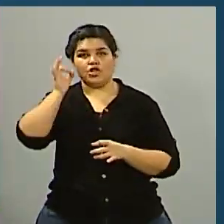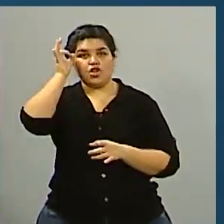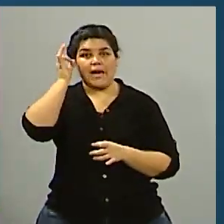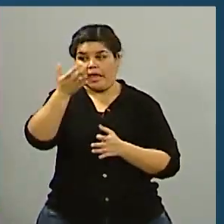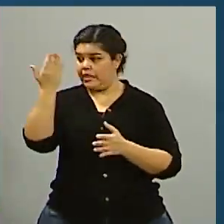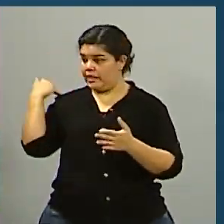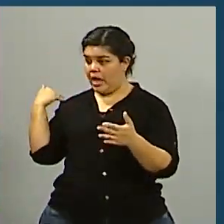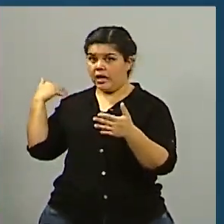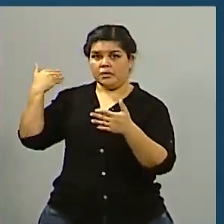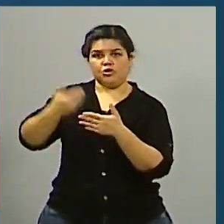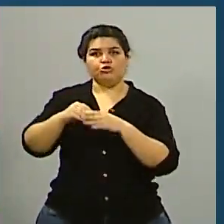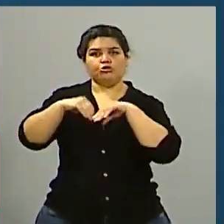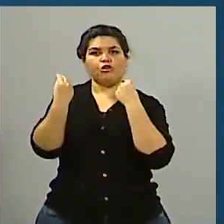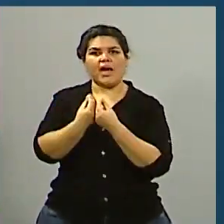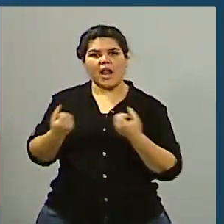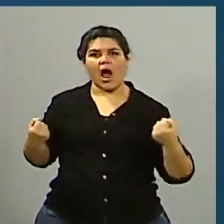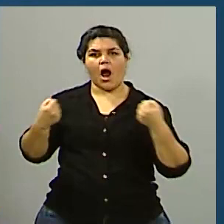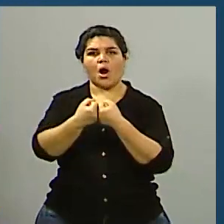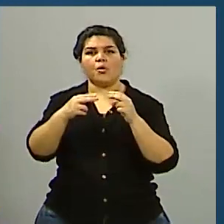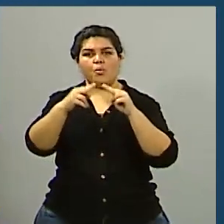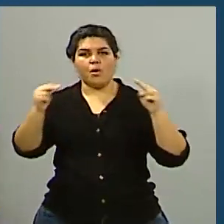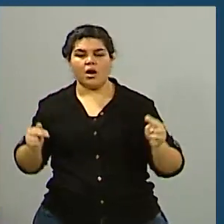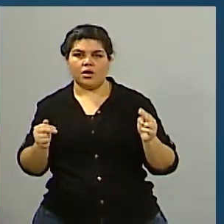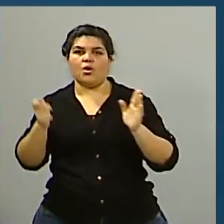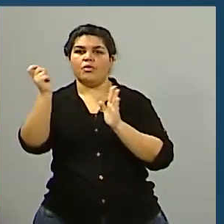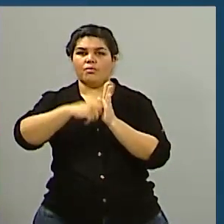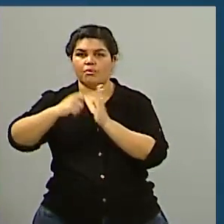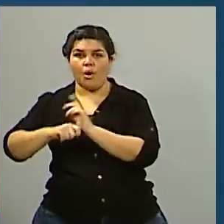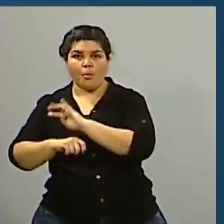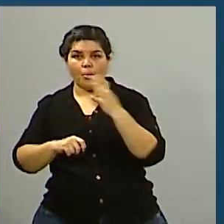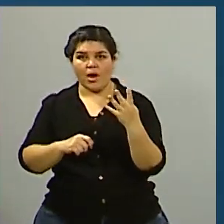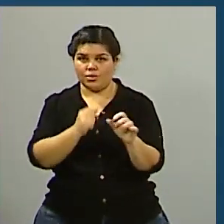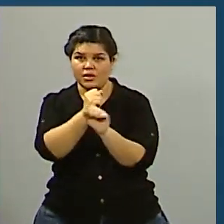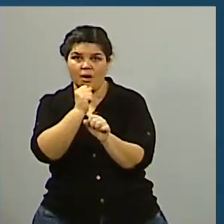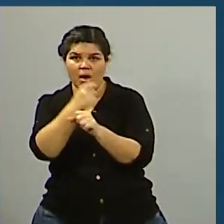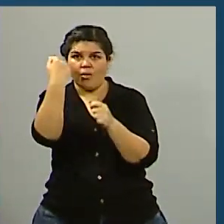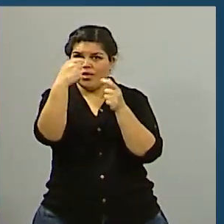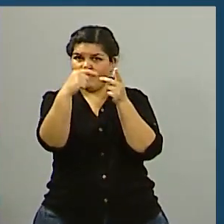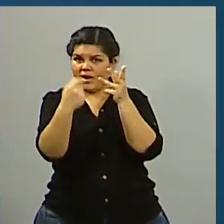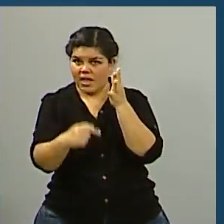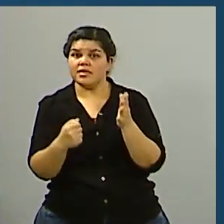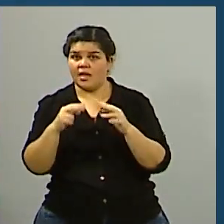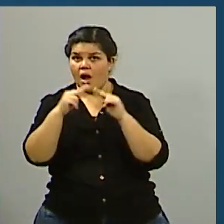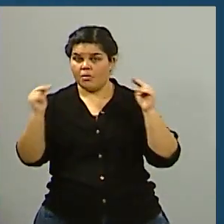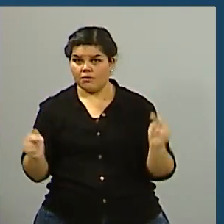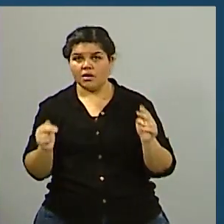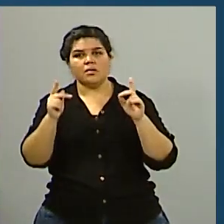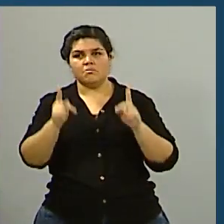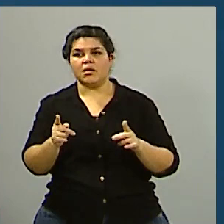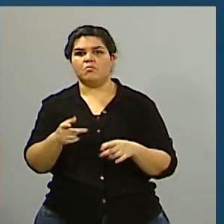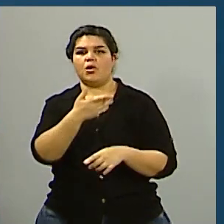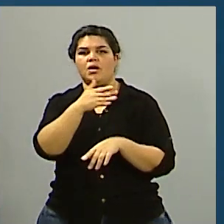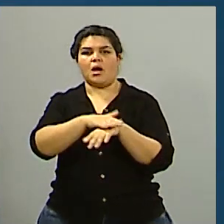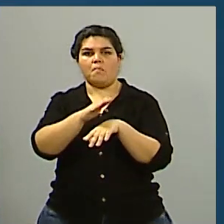de trabajo. Hemos acercado siempre a las autoridades nacionales, muchas veces a través de las autoridades provinciales, esta